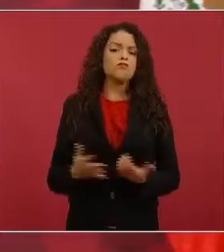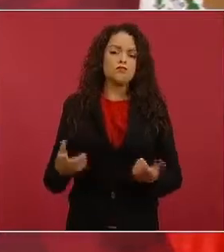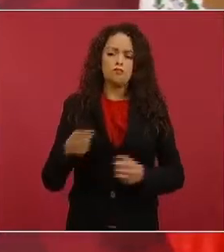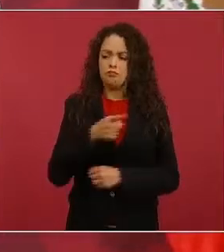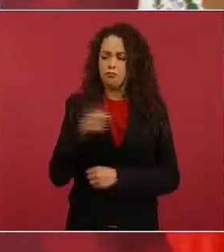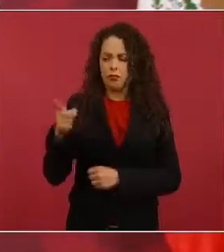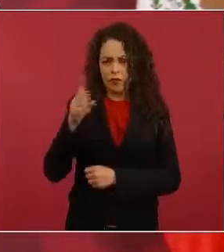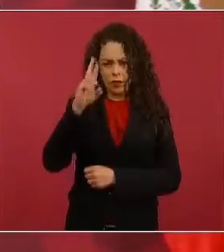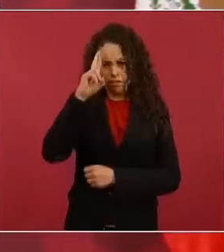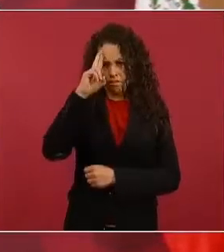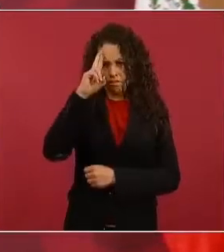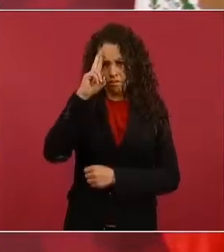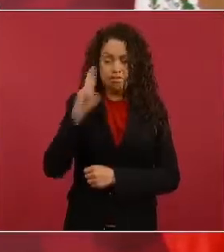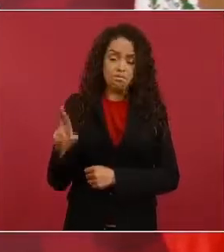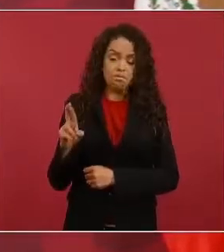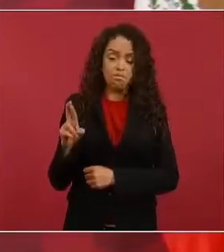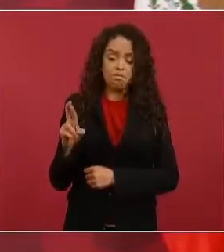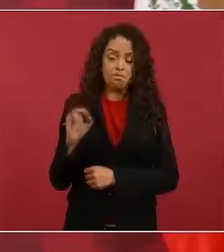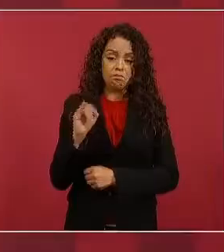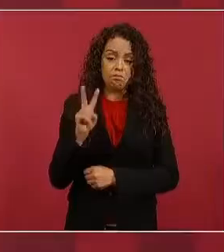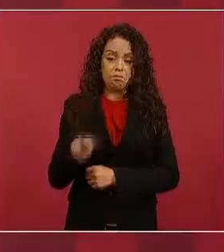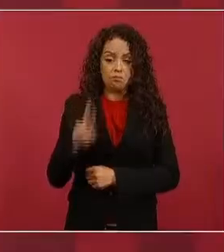respetuoso,